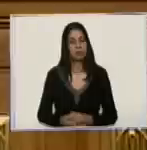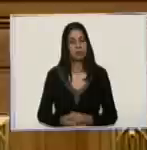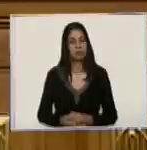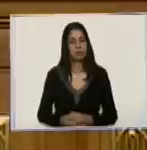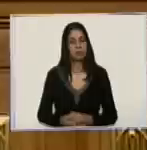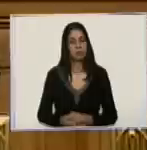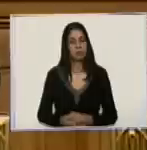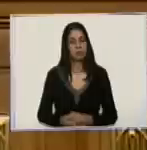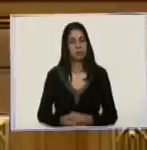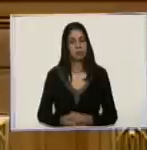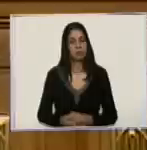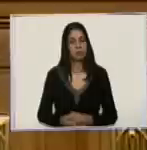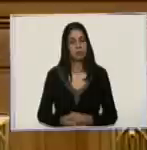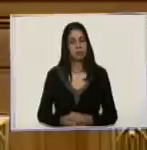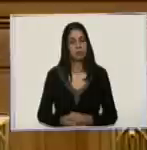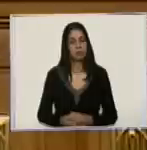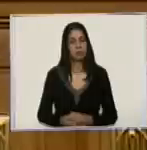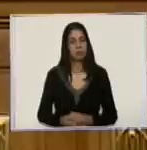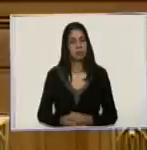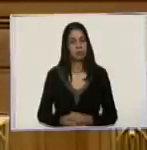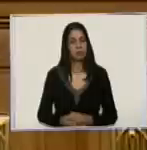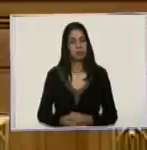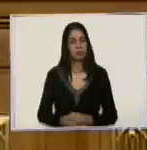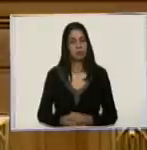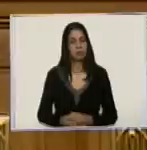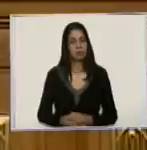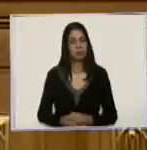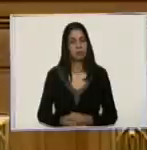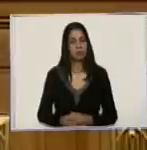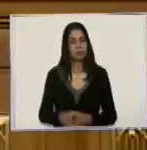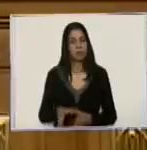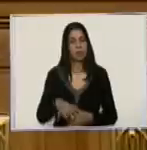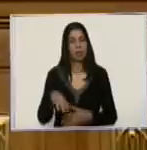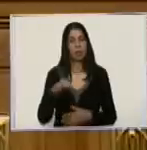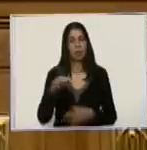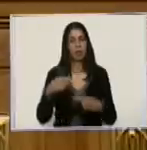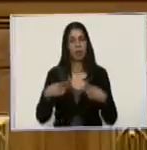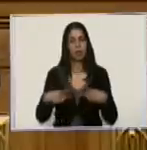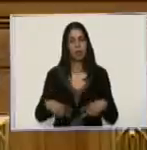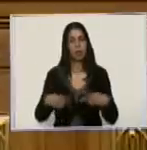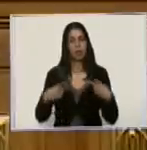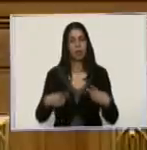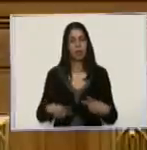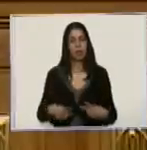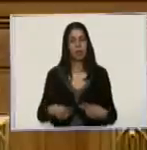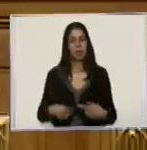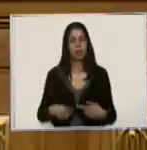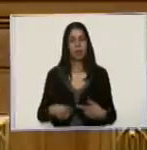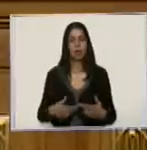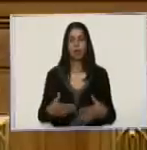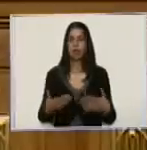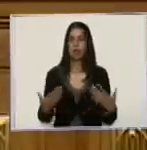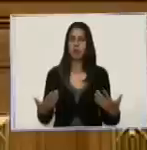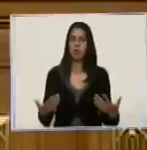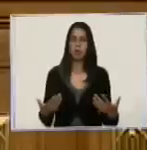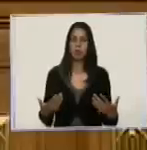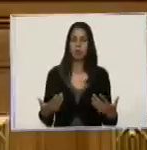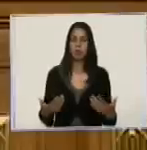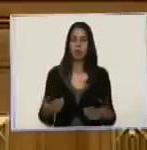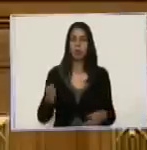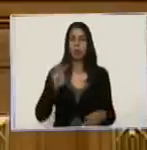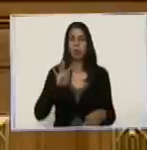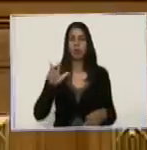mejor dicho, ¿dónde estaba su supuesto espíritu humanista cuando la desaparición de los 43 normalistas